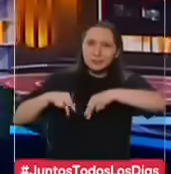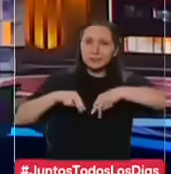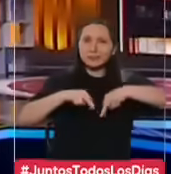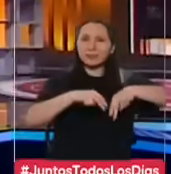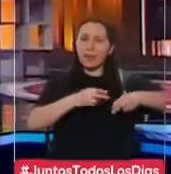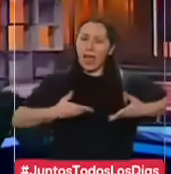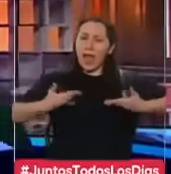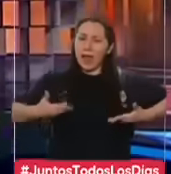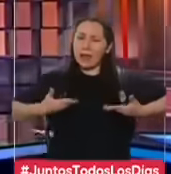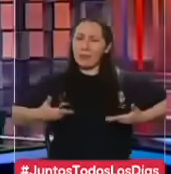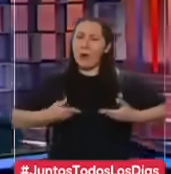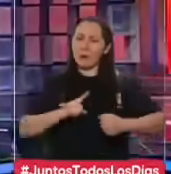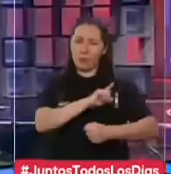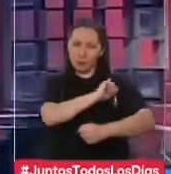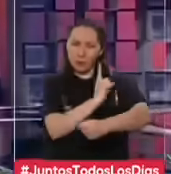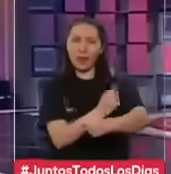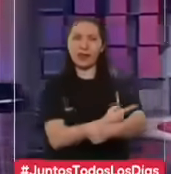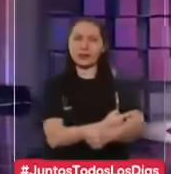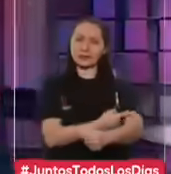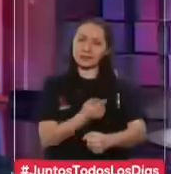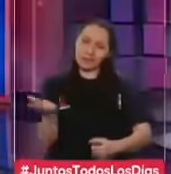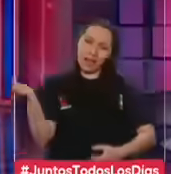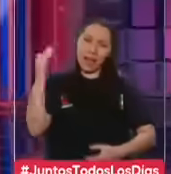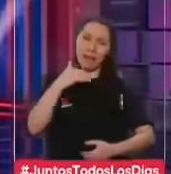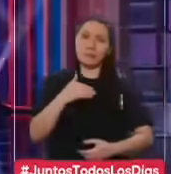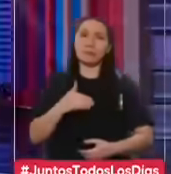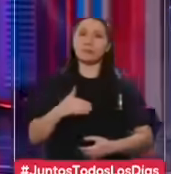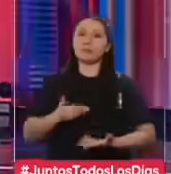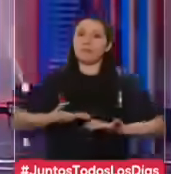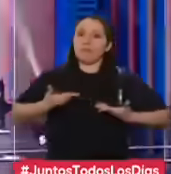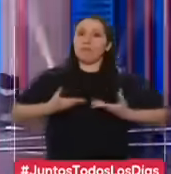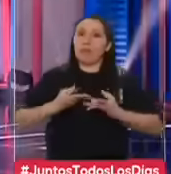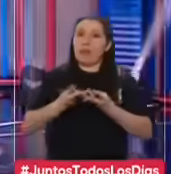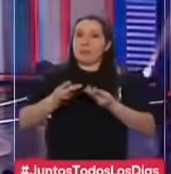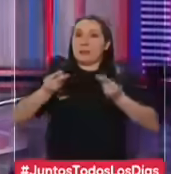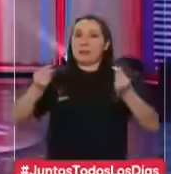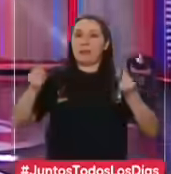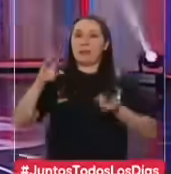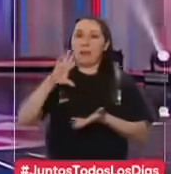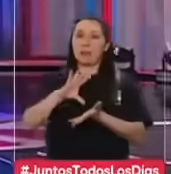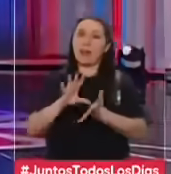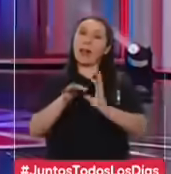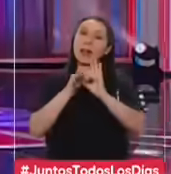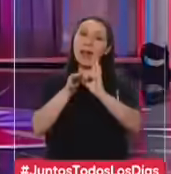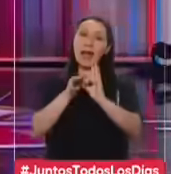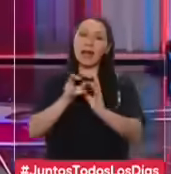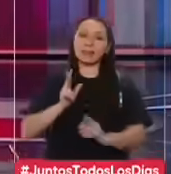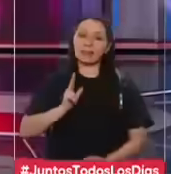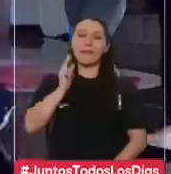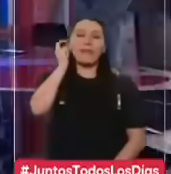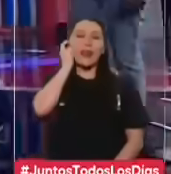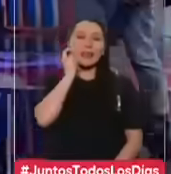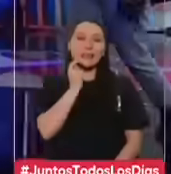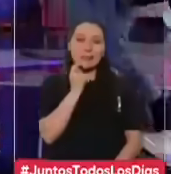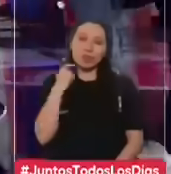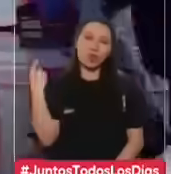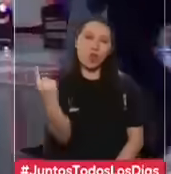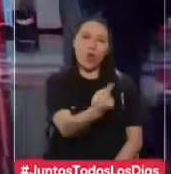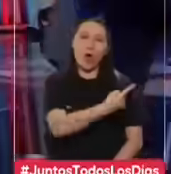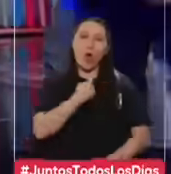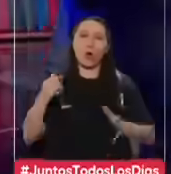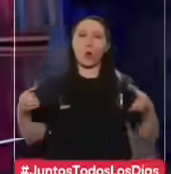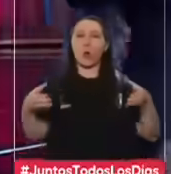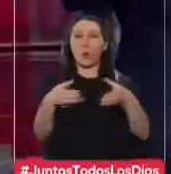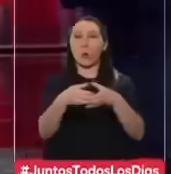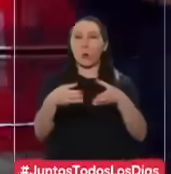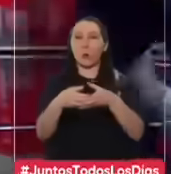¡Vamos con ánimo! ¡Vamos con fuerza! ¡Vamos con fuerza! ¡Levantemos el espíritu del país! ¡Vamos! ¡Gracias, don Francisco! ¡Vamos, vamos! ¡Todos juntos aquí!